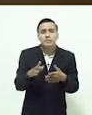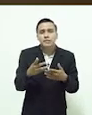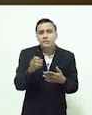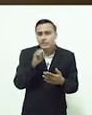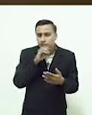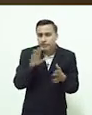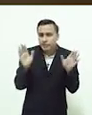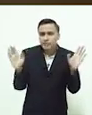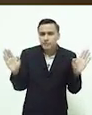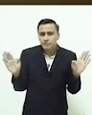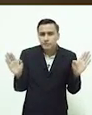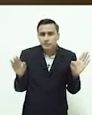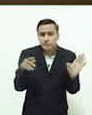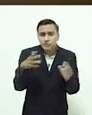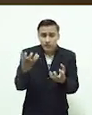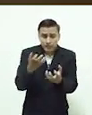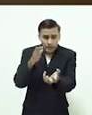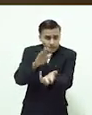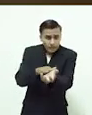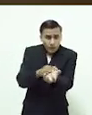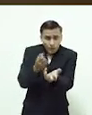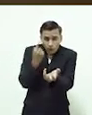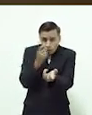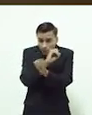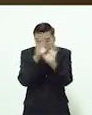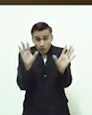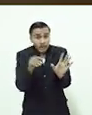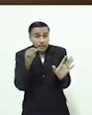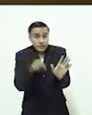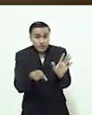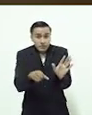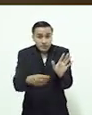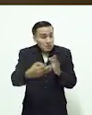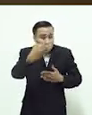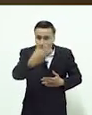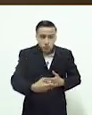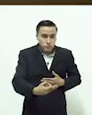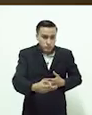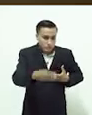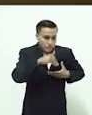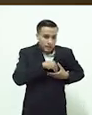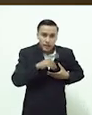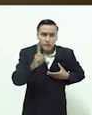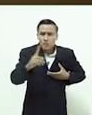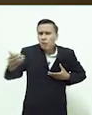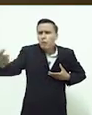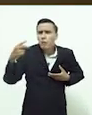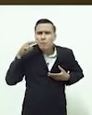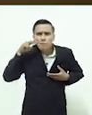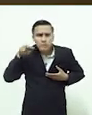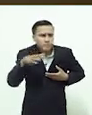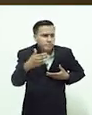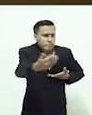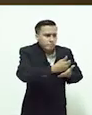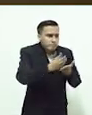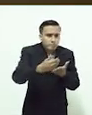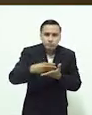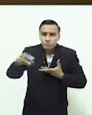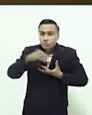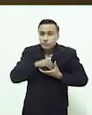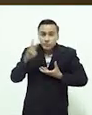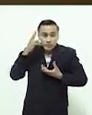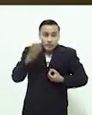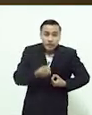Jesús: quiero que entiendan una cosa. Lo que hace impuro al hombre no es lo que entra en él, es lo que